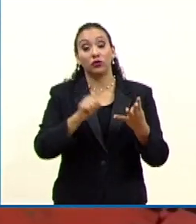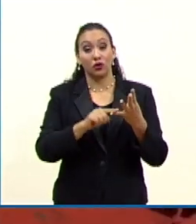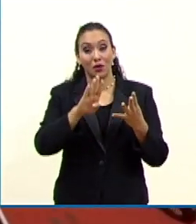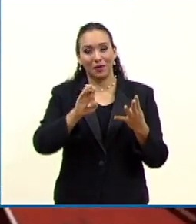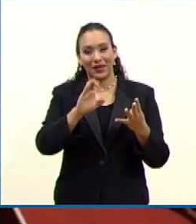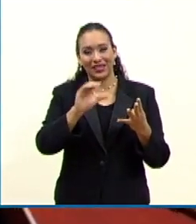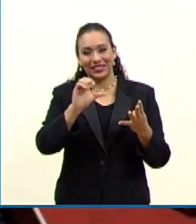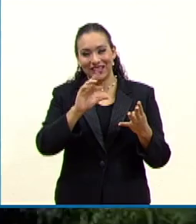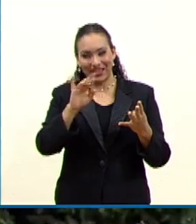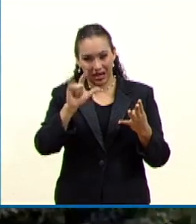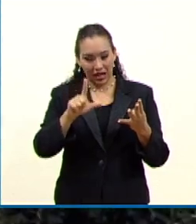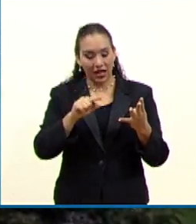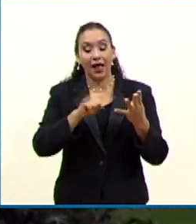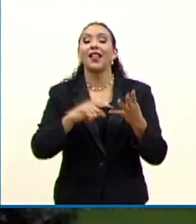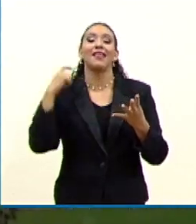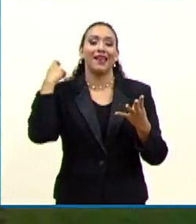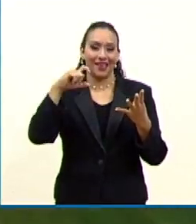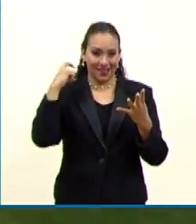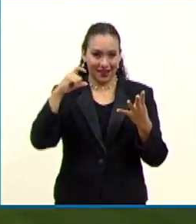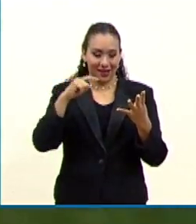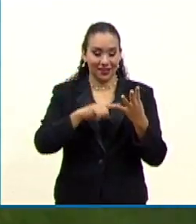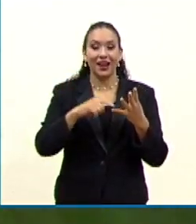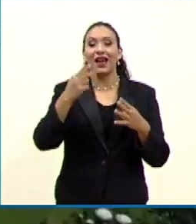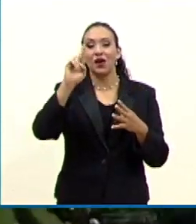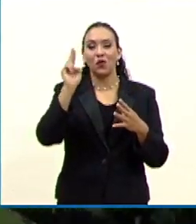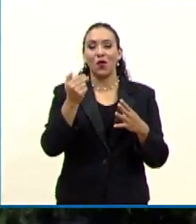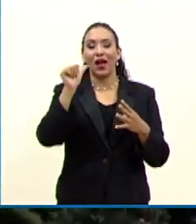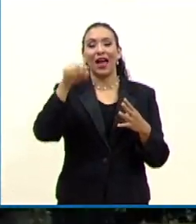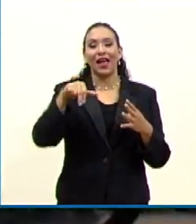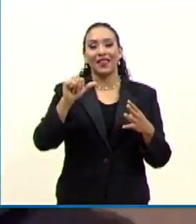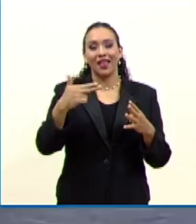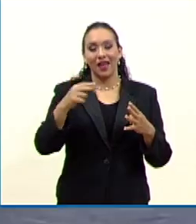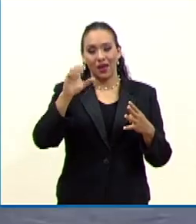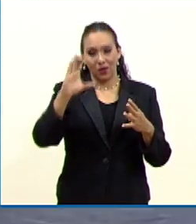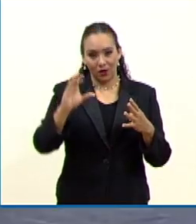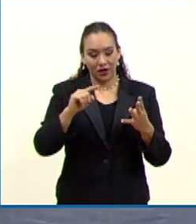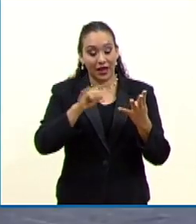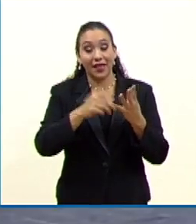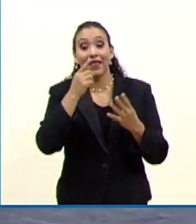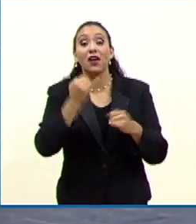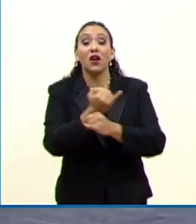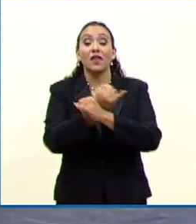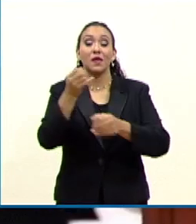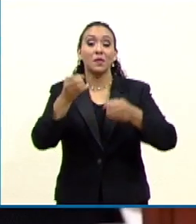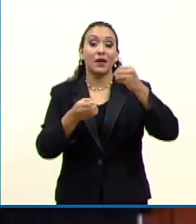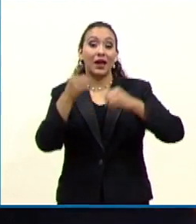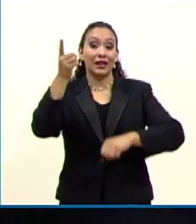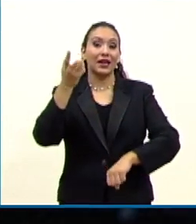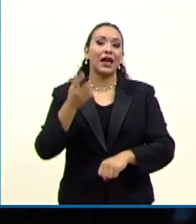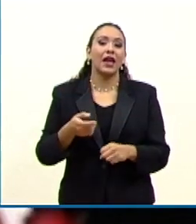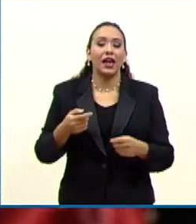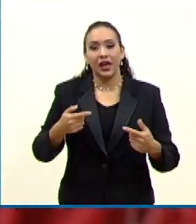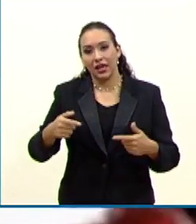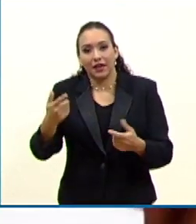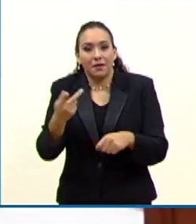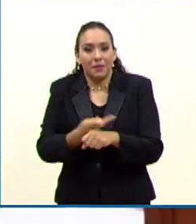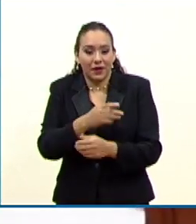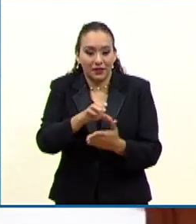Universidad Anáhuac de Querétaro, con su obra La importancia de la independencia judicial en los estados